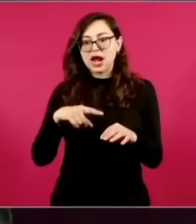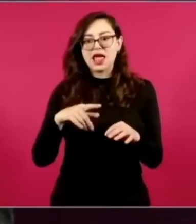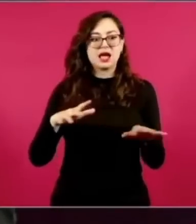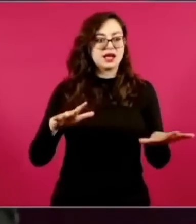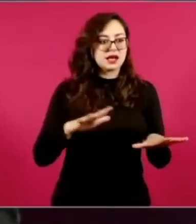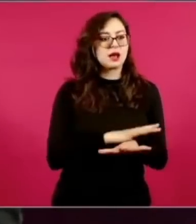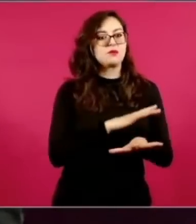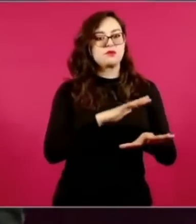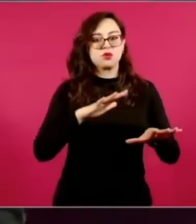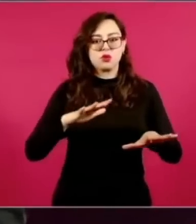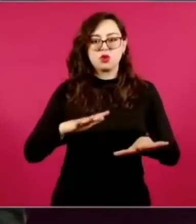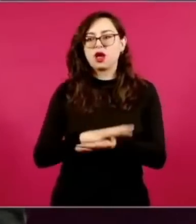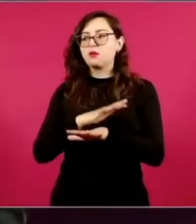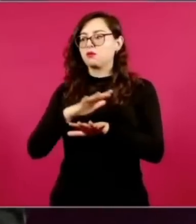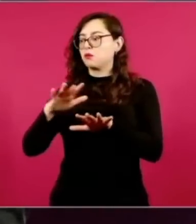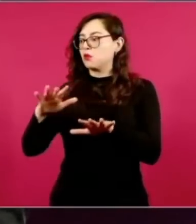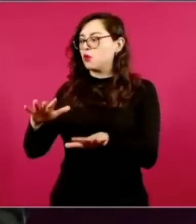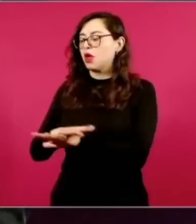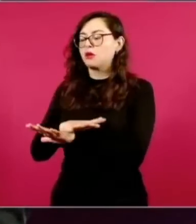Nosotros